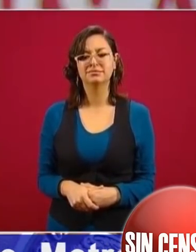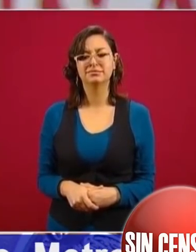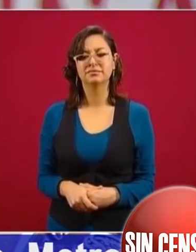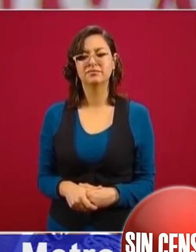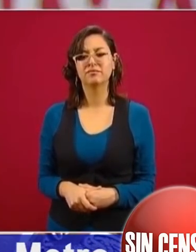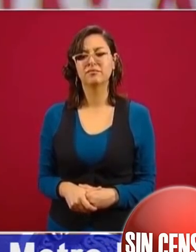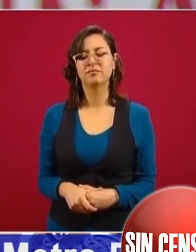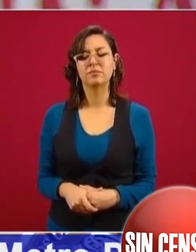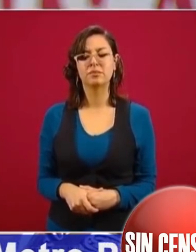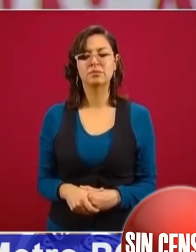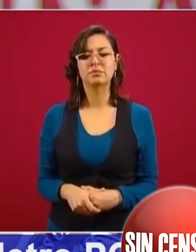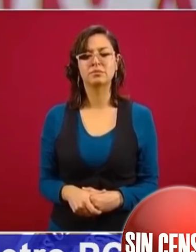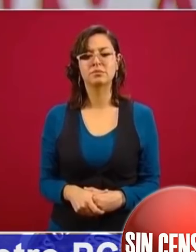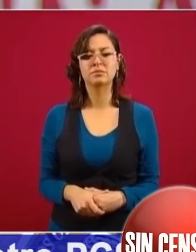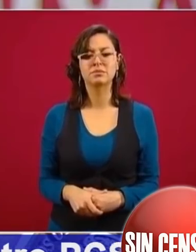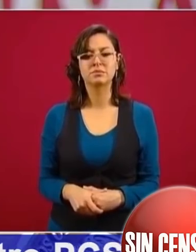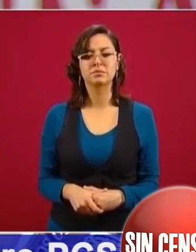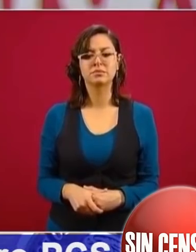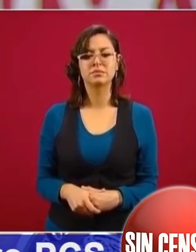Que